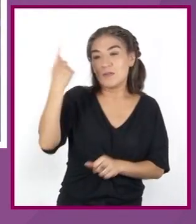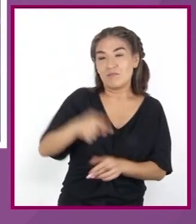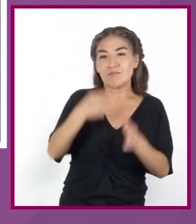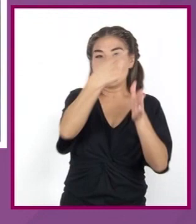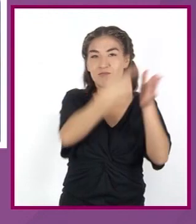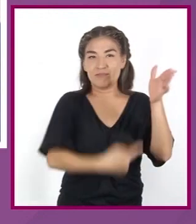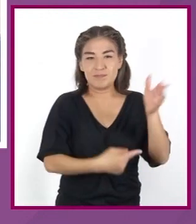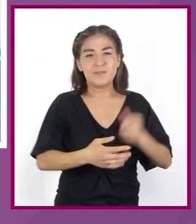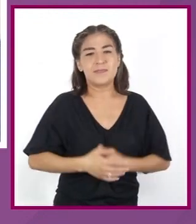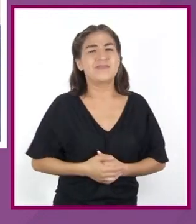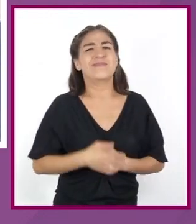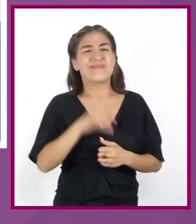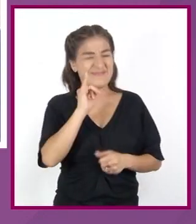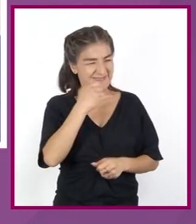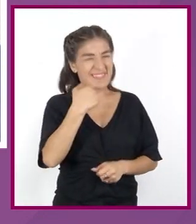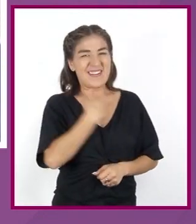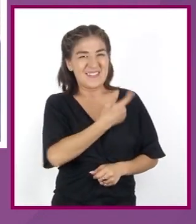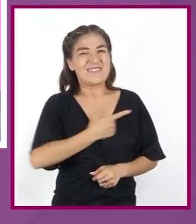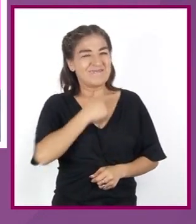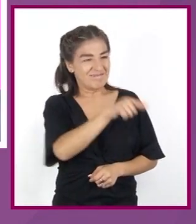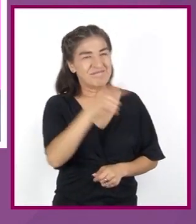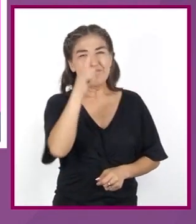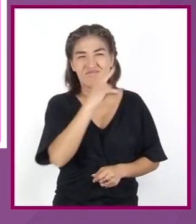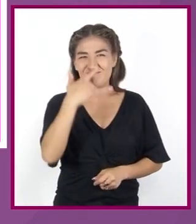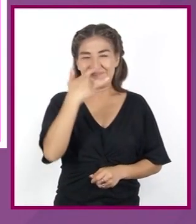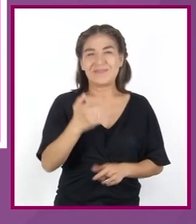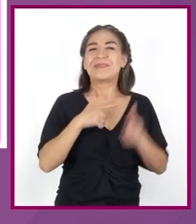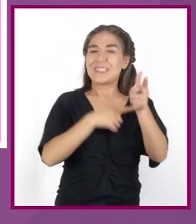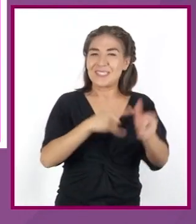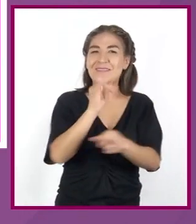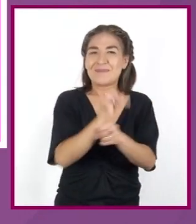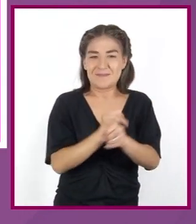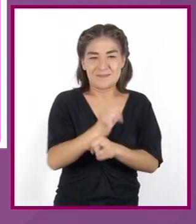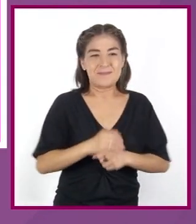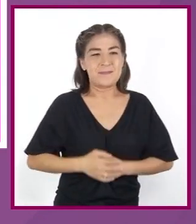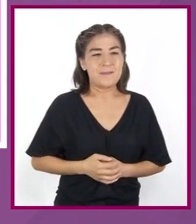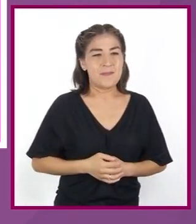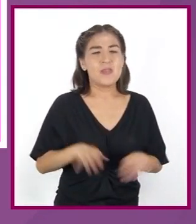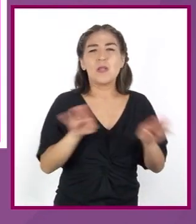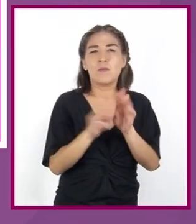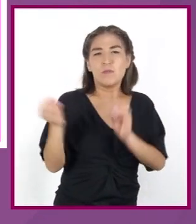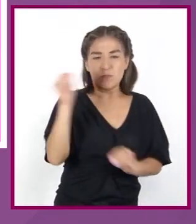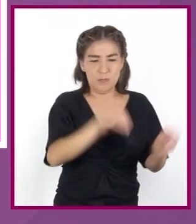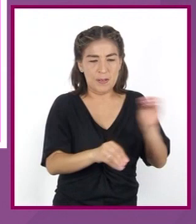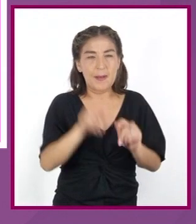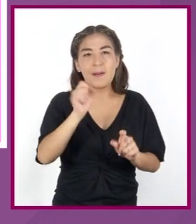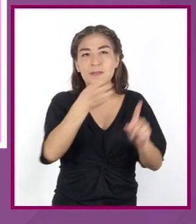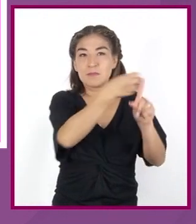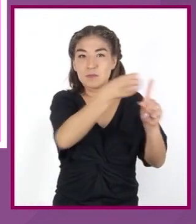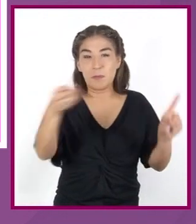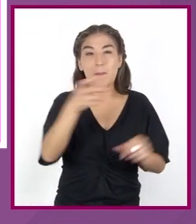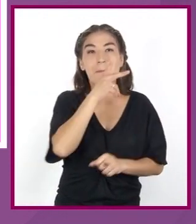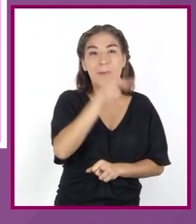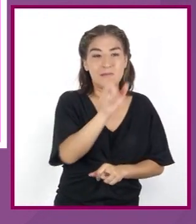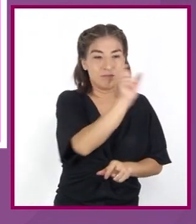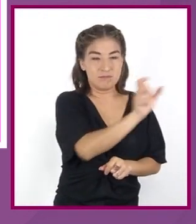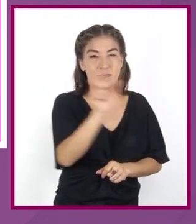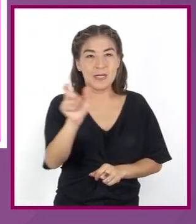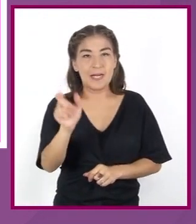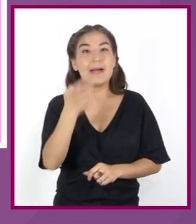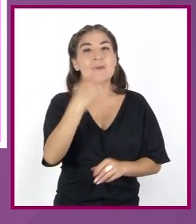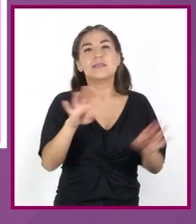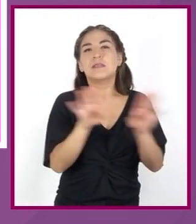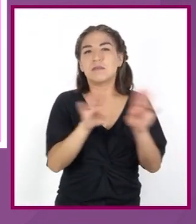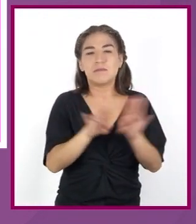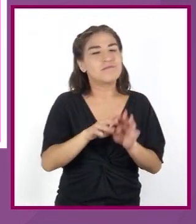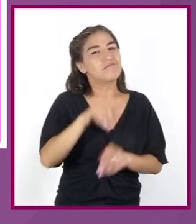Me agrada ese lenguaje. Sigamos investigando. Sobre la composición de las oraciones, en documentos legales es